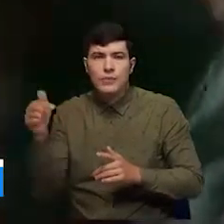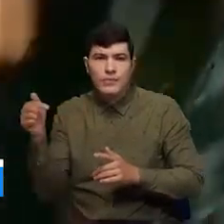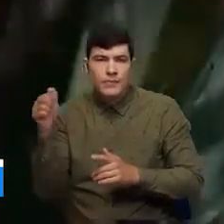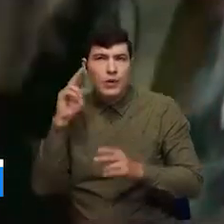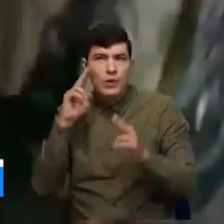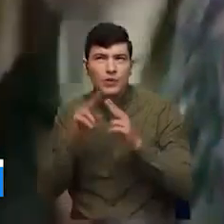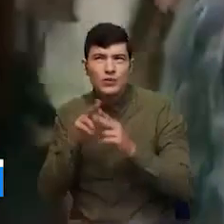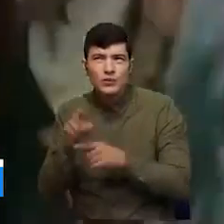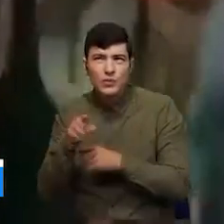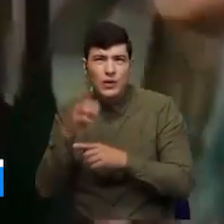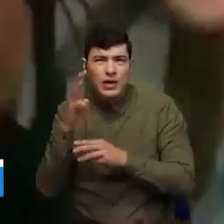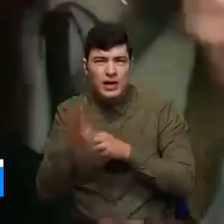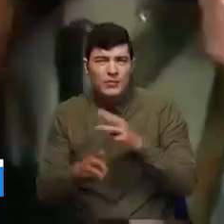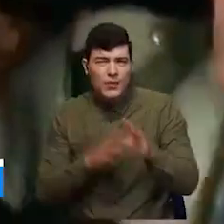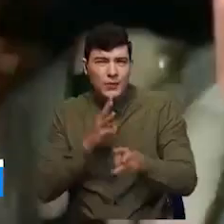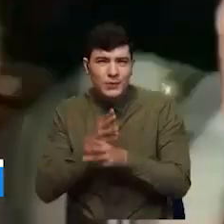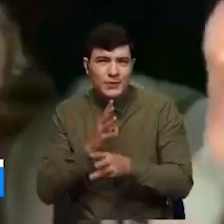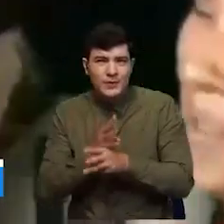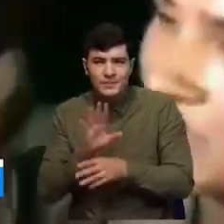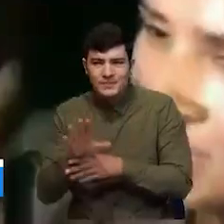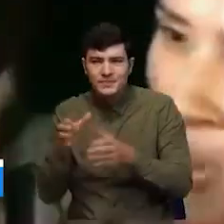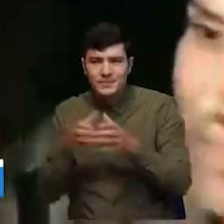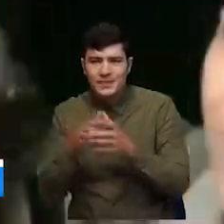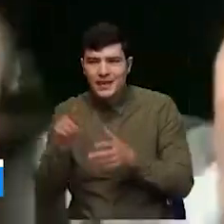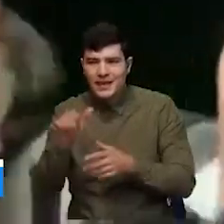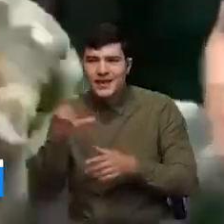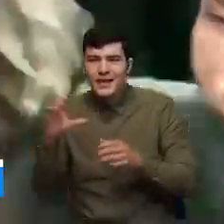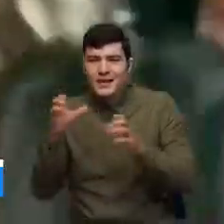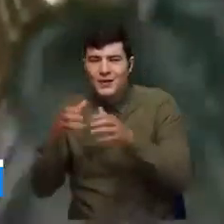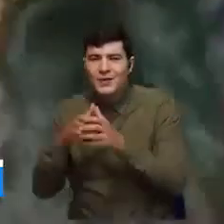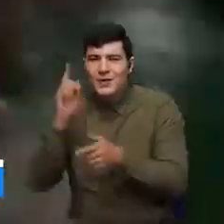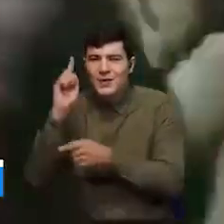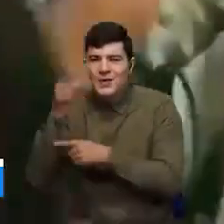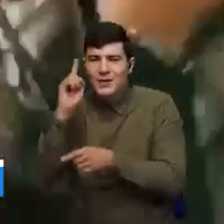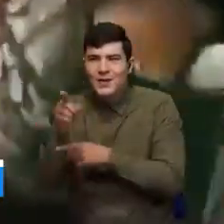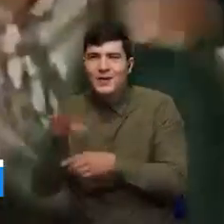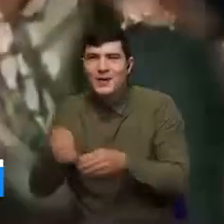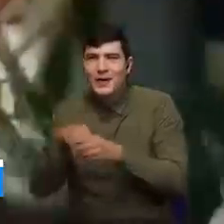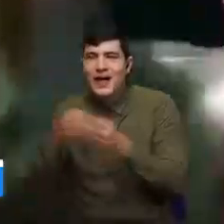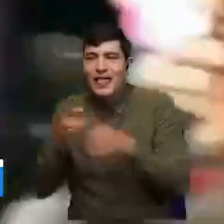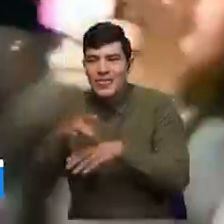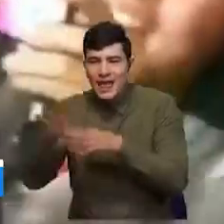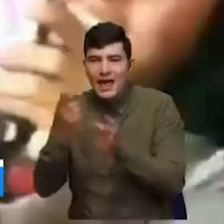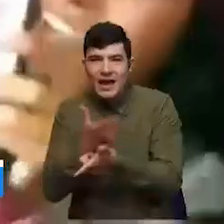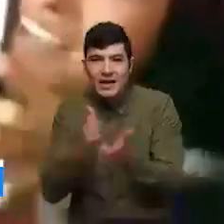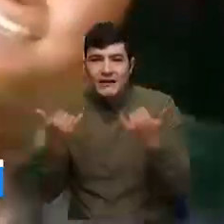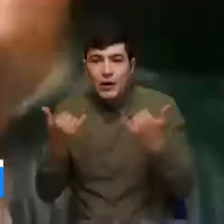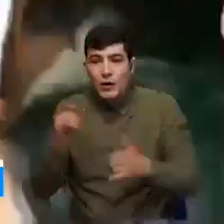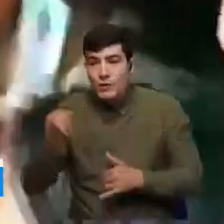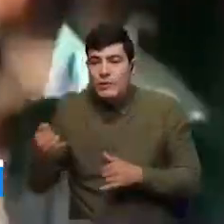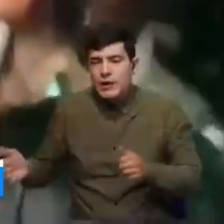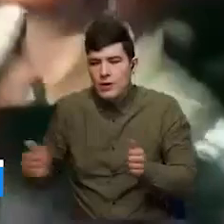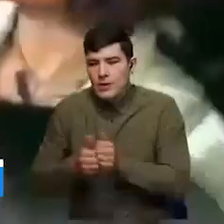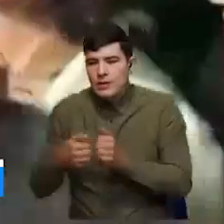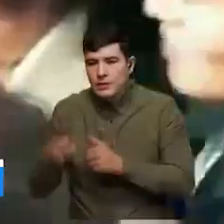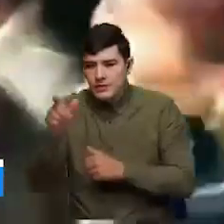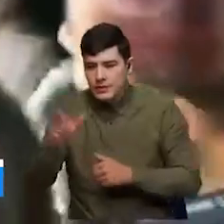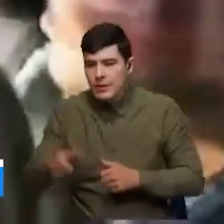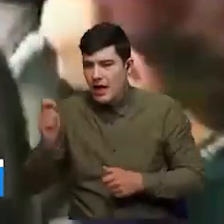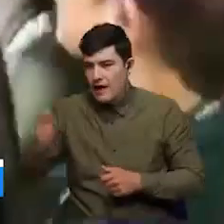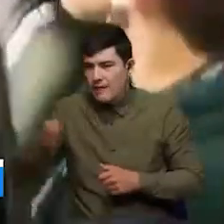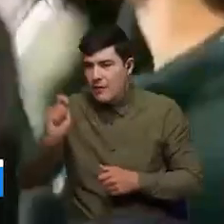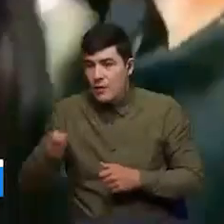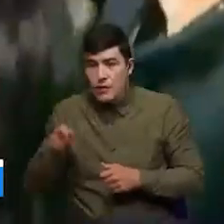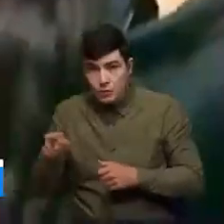el mundo del FARC, del partido político de las FARC, quedó en libertad este jueves acompañado de sus abogados. Santrich salió